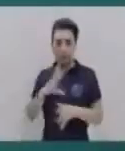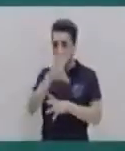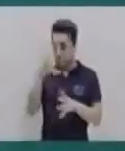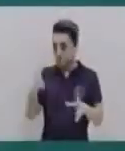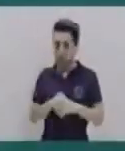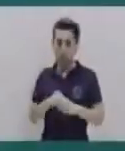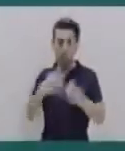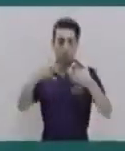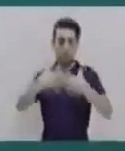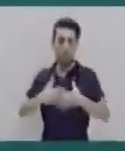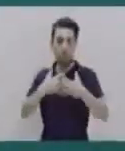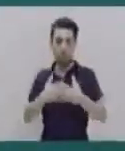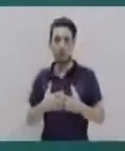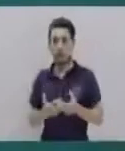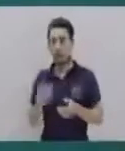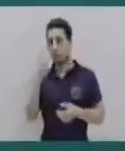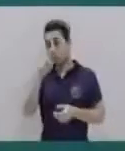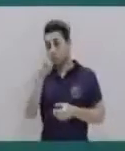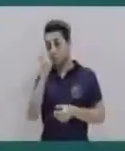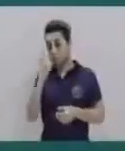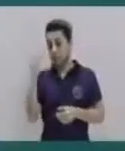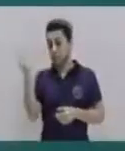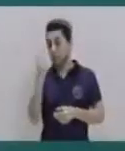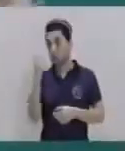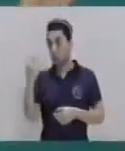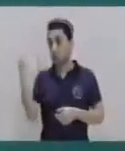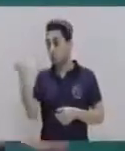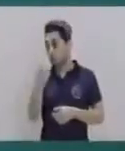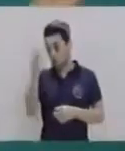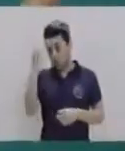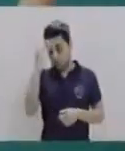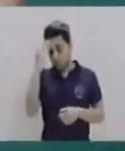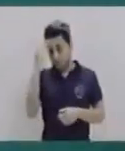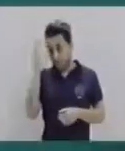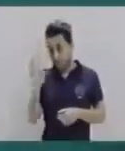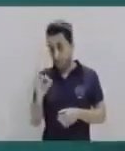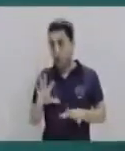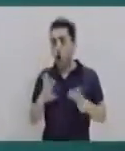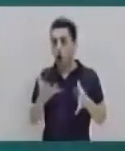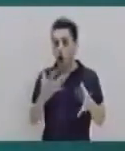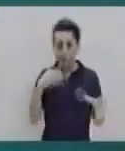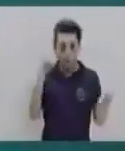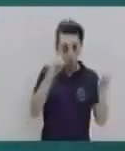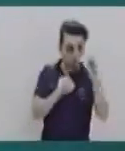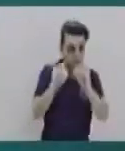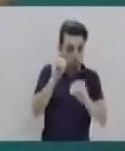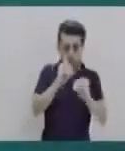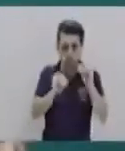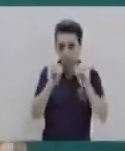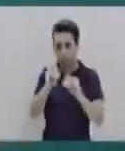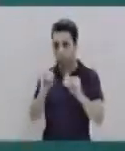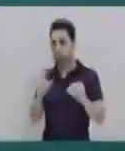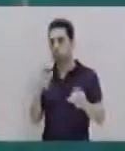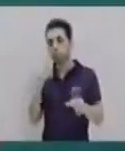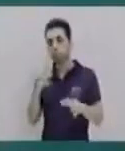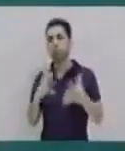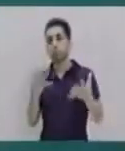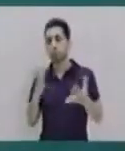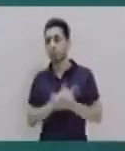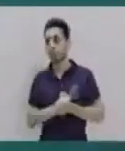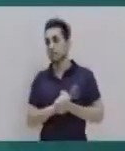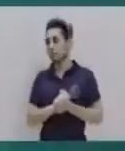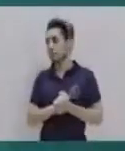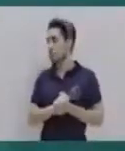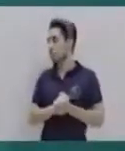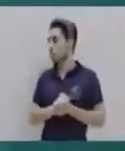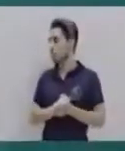empresas. Por eso es que es muy importante que todos nosotros sepamos cómo aplicar la combinación de los números, porque sí lo practicamos